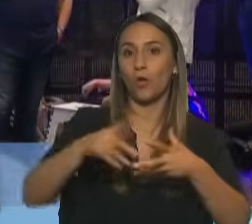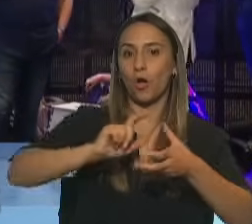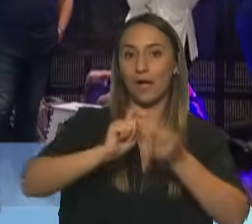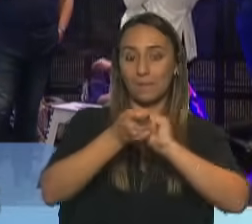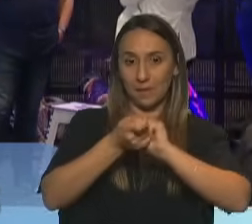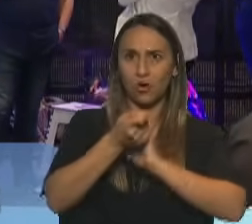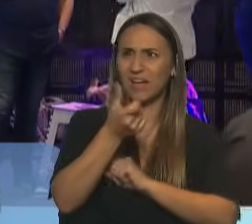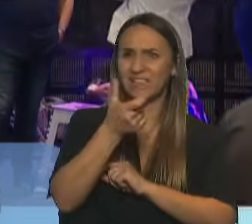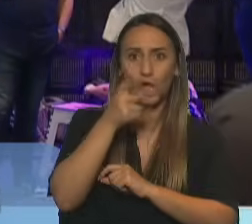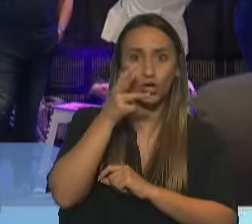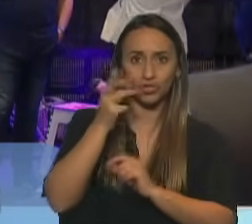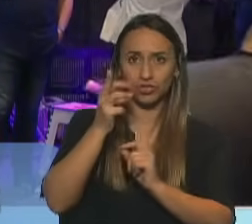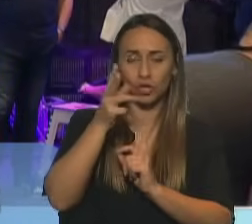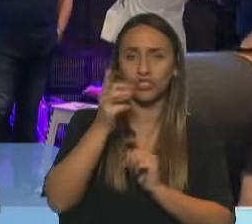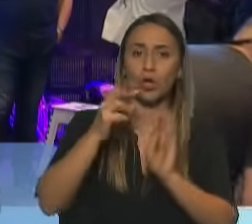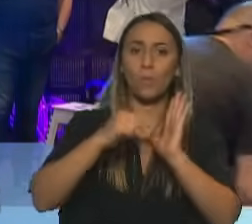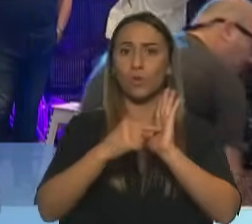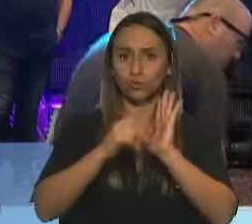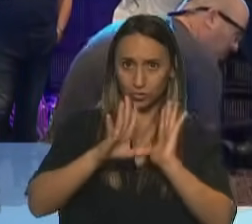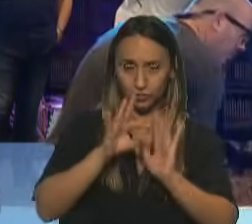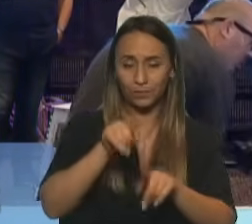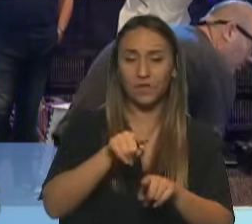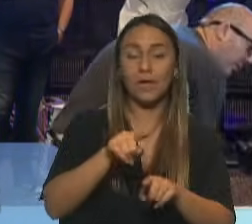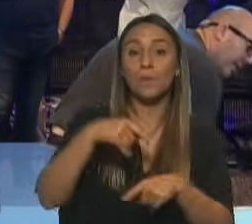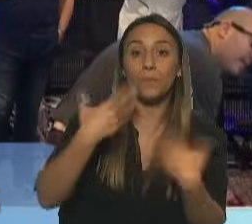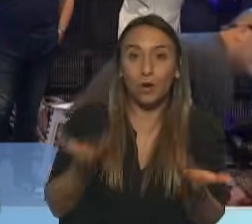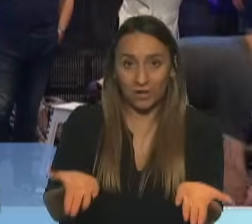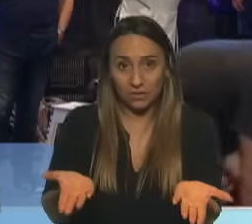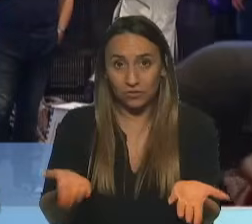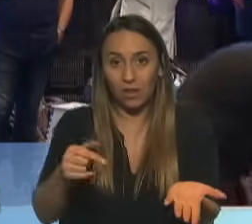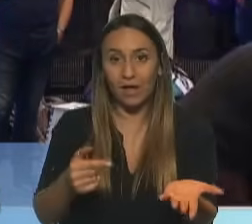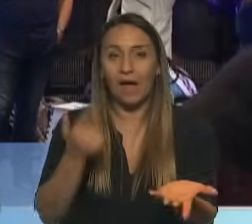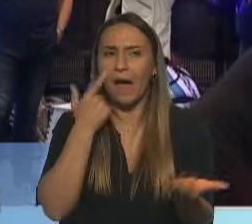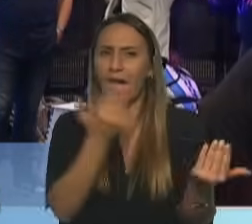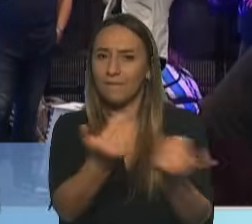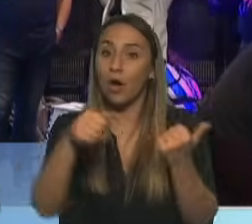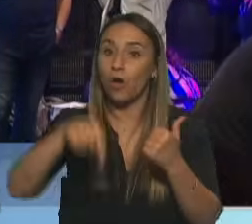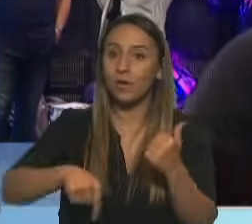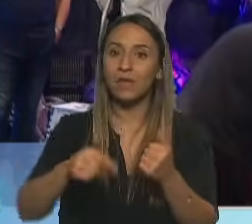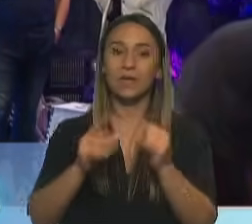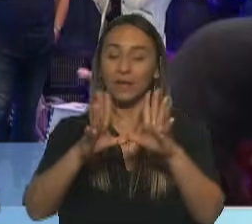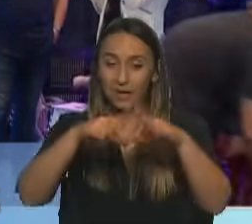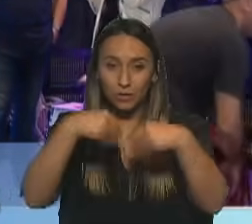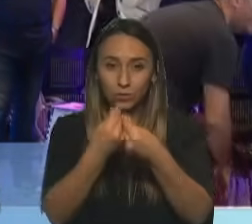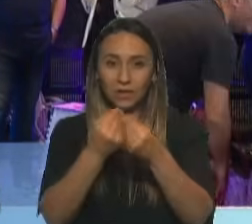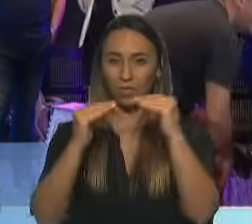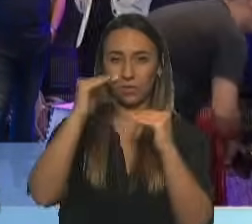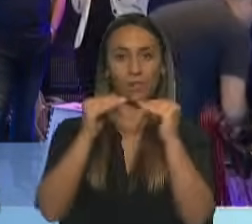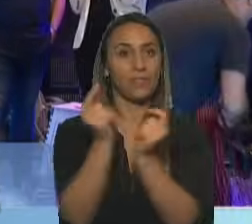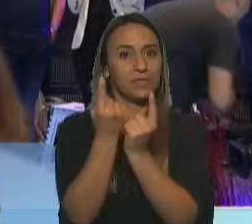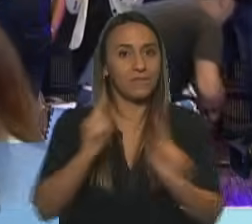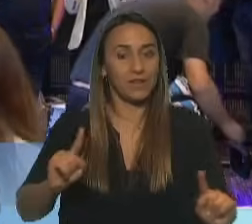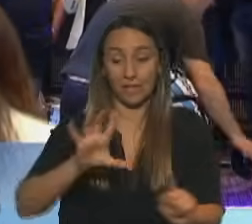¿no? Exactamente. Impresionante. Un Por resultado eso ahora la impresionante. apuesta es Sí. a que haya otro resultado distinto a la Sí. provincia de Buenos Aires y ahí es donde se